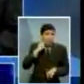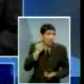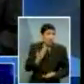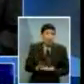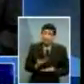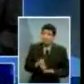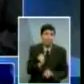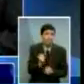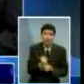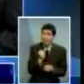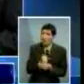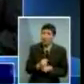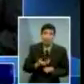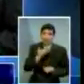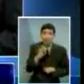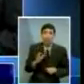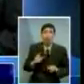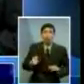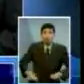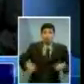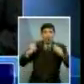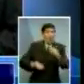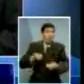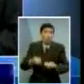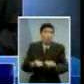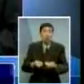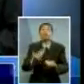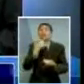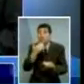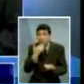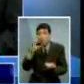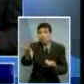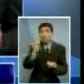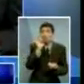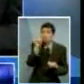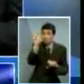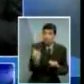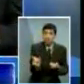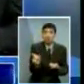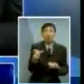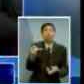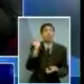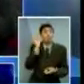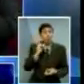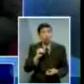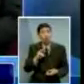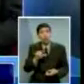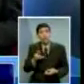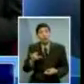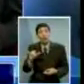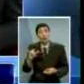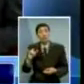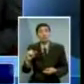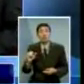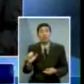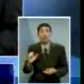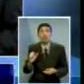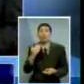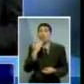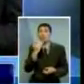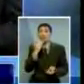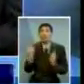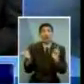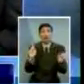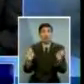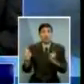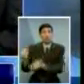más que nunca y con todos los recursos que tengamos, incluido, como he mencionado, el de la zona de Villarzo, o la... asesoría que nos